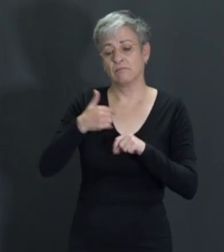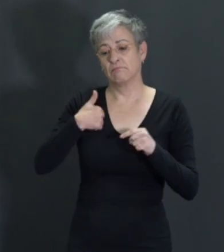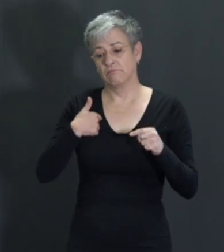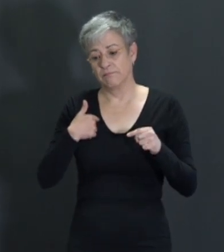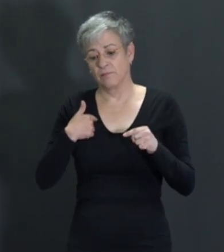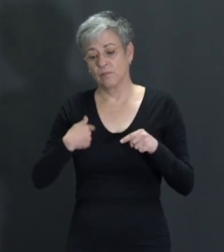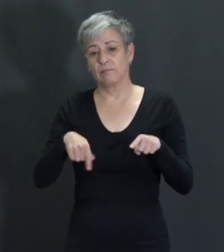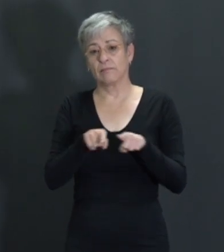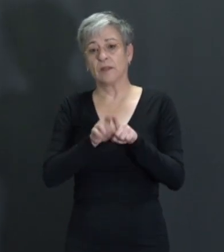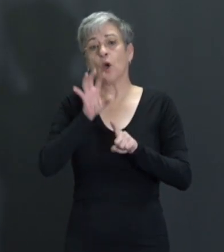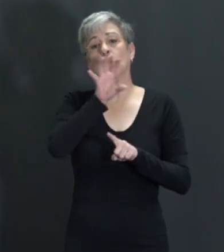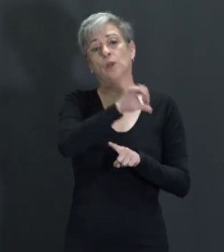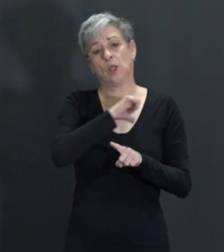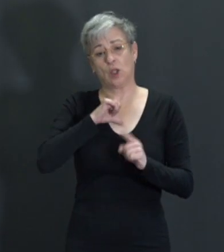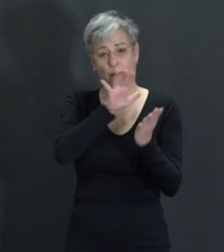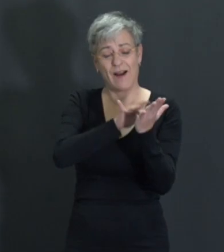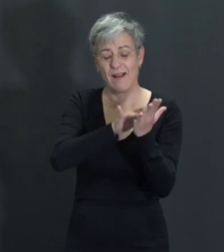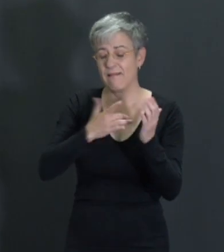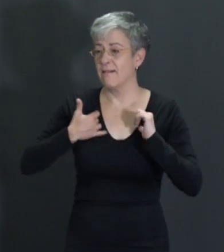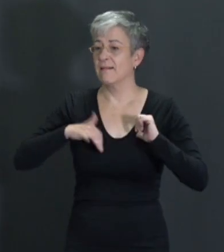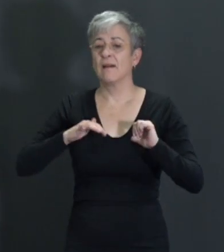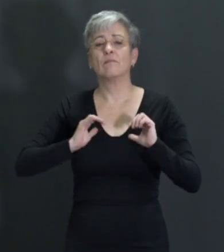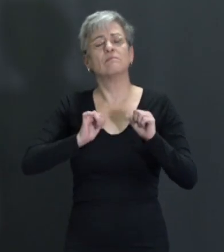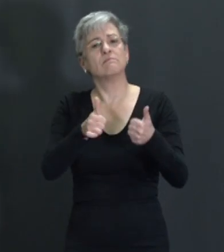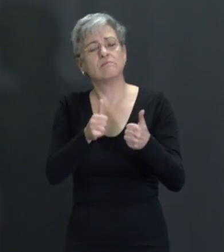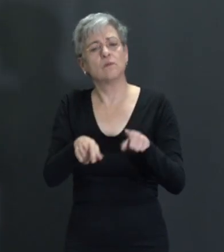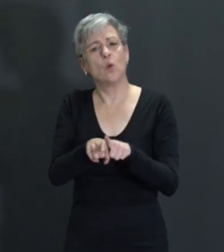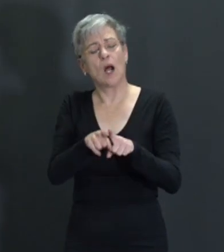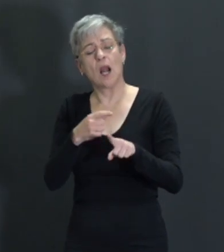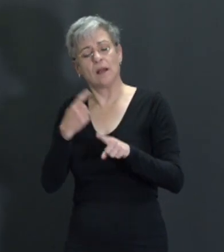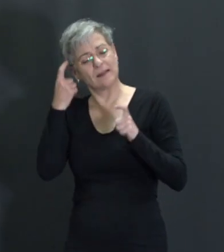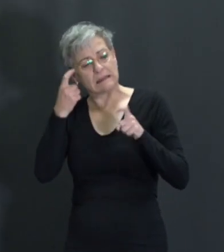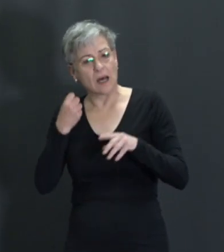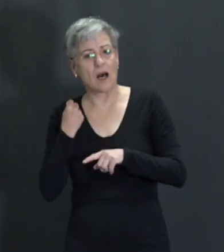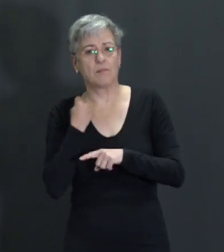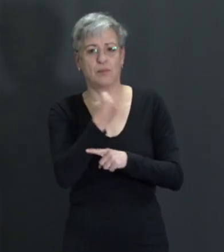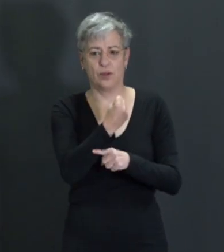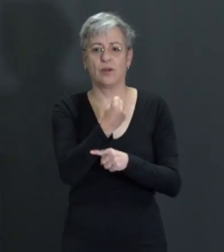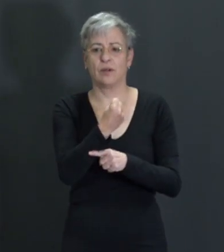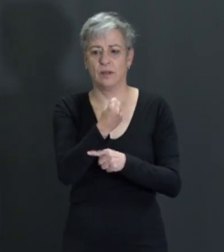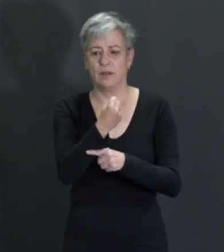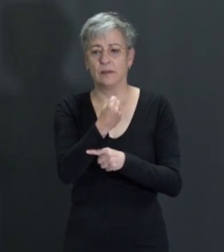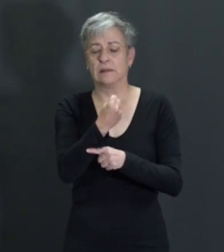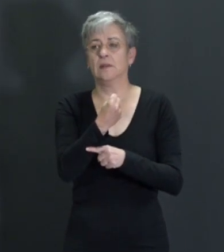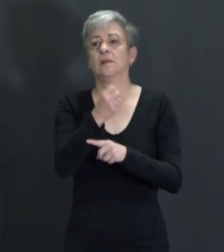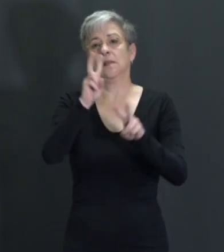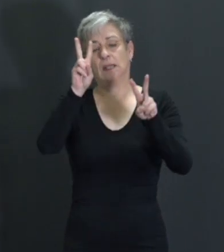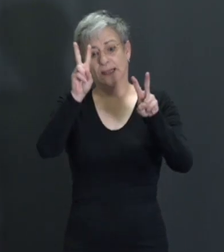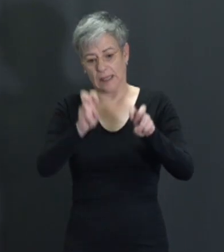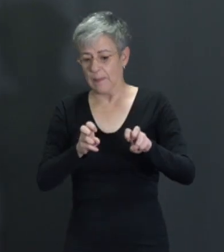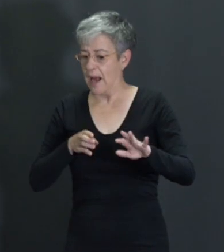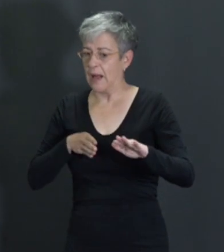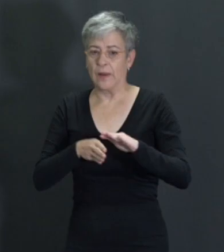con la comunidad autónoma para intentar apoyar y os podemos asegurar que el asunto de accesibilidad está